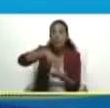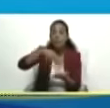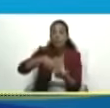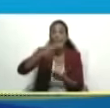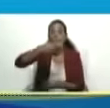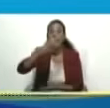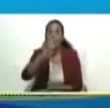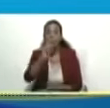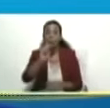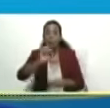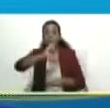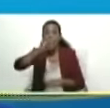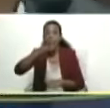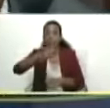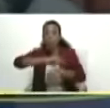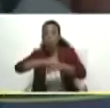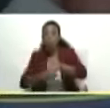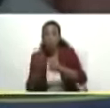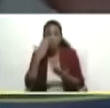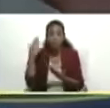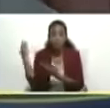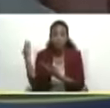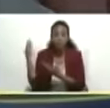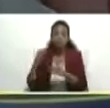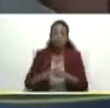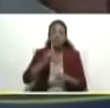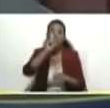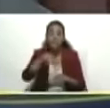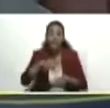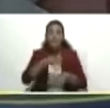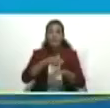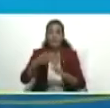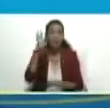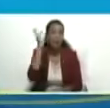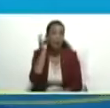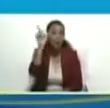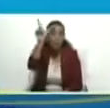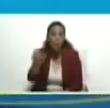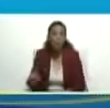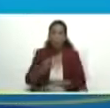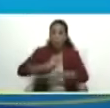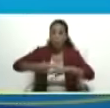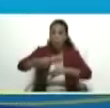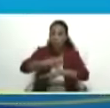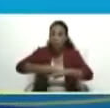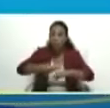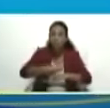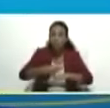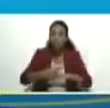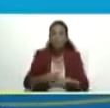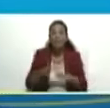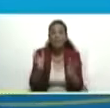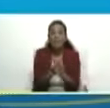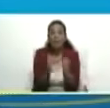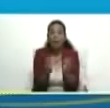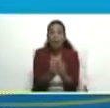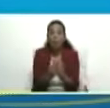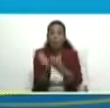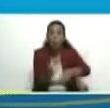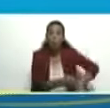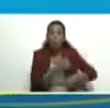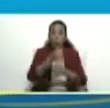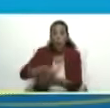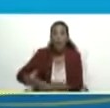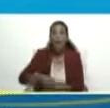Vicente Rodríguez Castro, y la flamante gobernadora del Delta Amacuro,